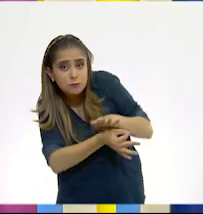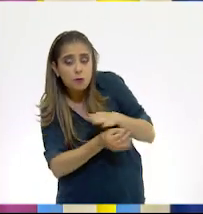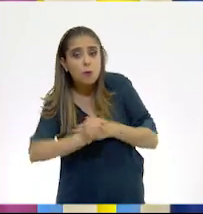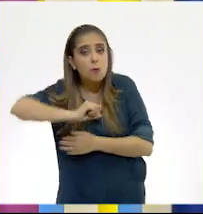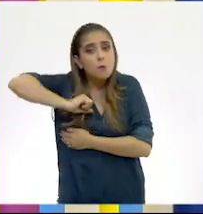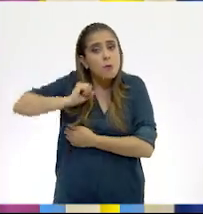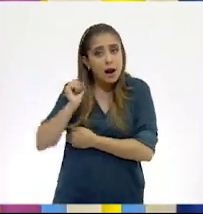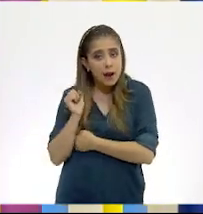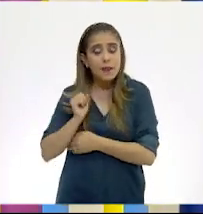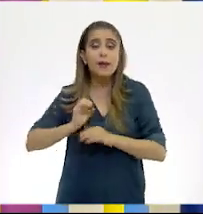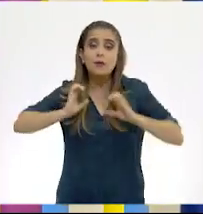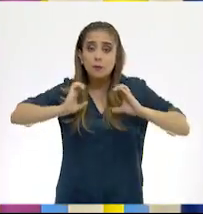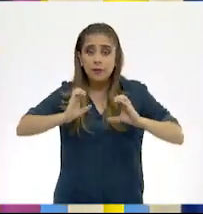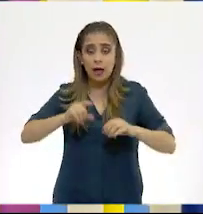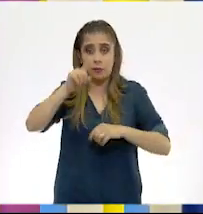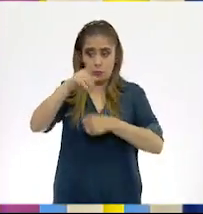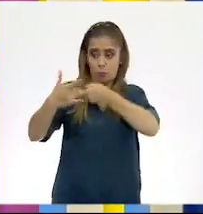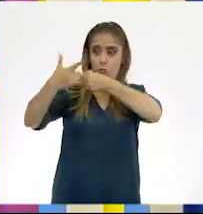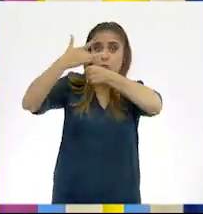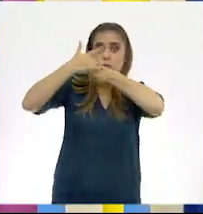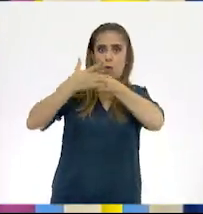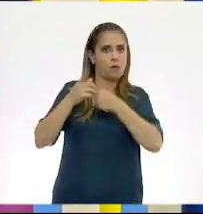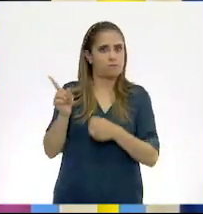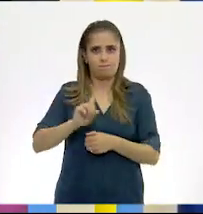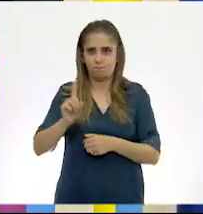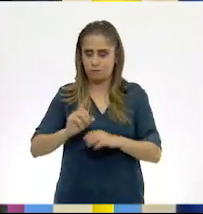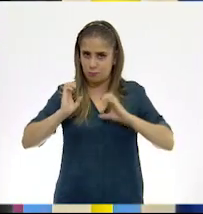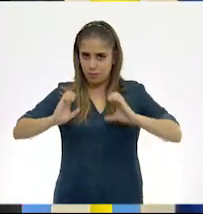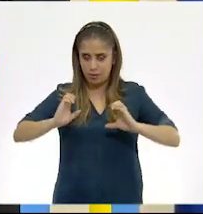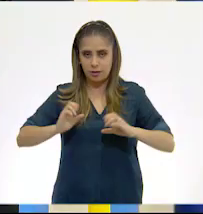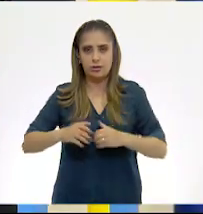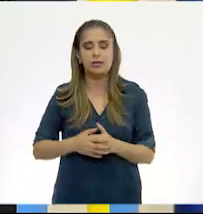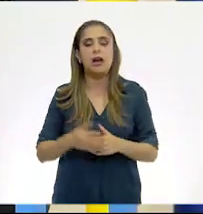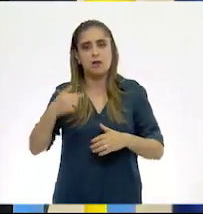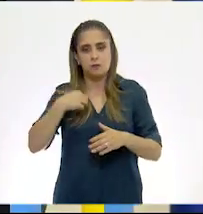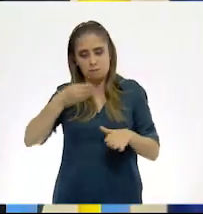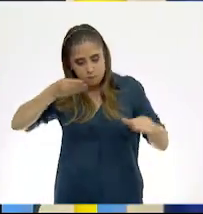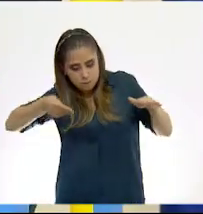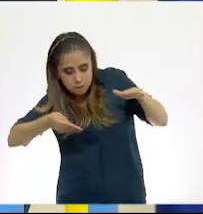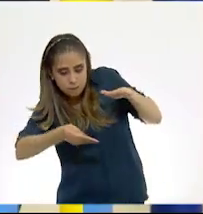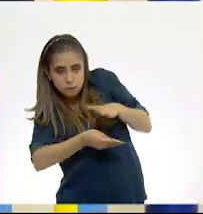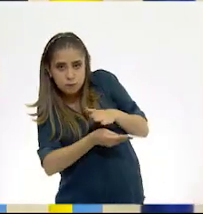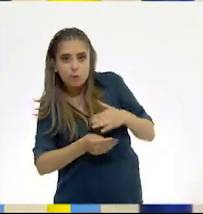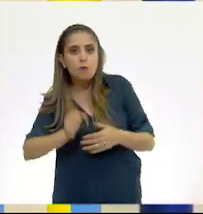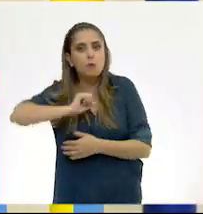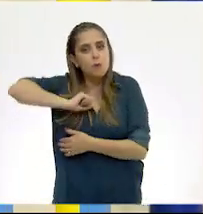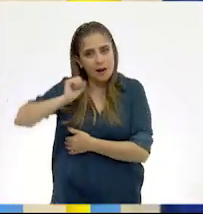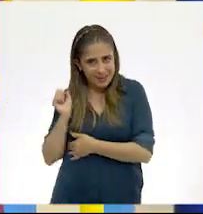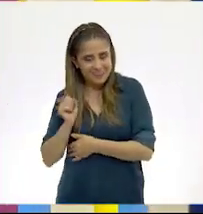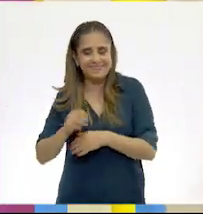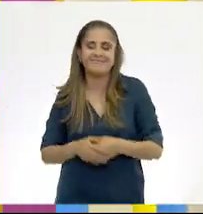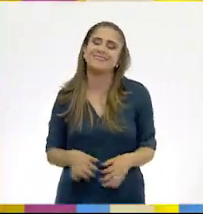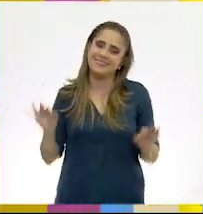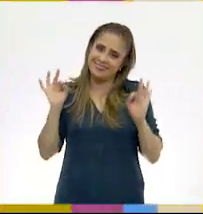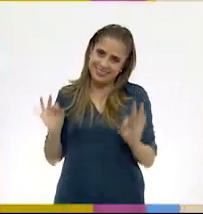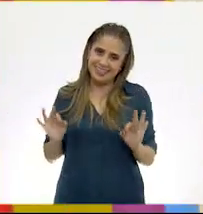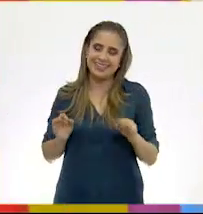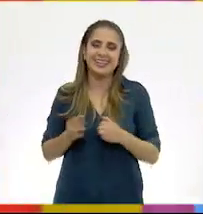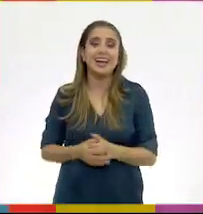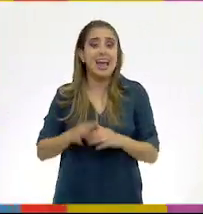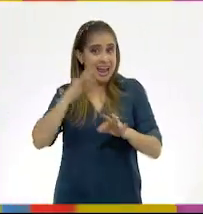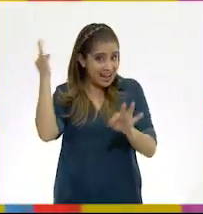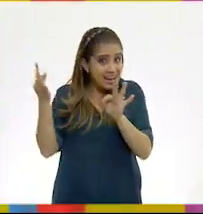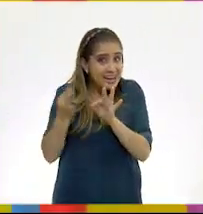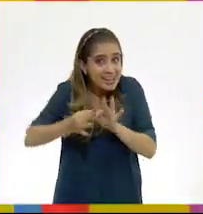y con cuidado de no tocar la parte exterior. Ahora lo voy a guardar en esta bolsita y ahora sí, ya